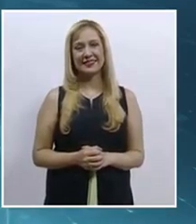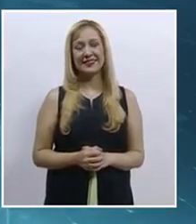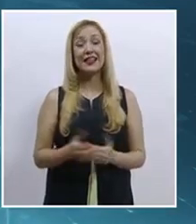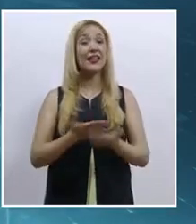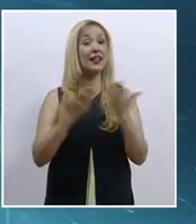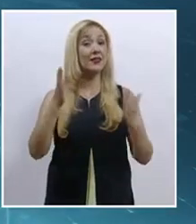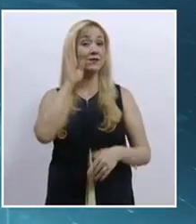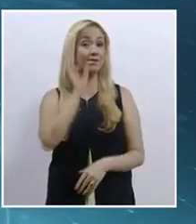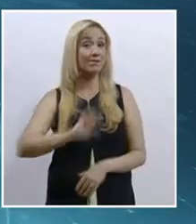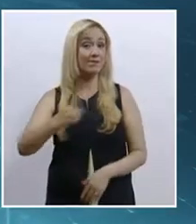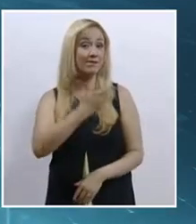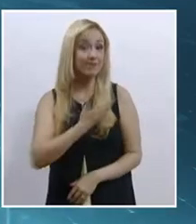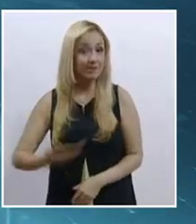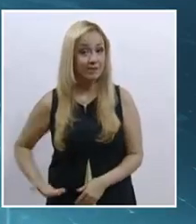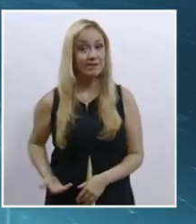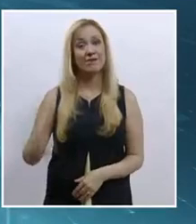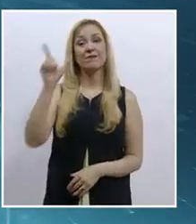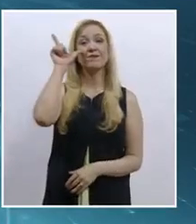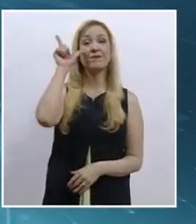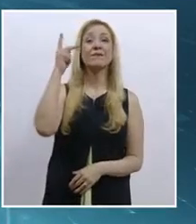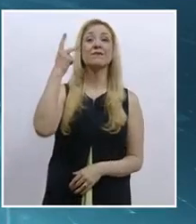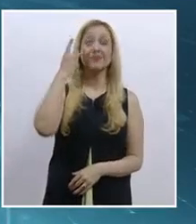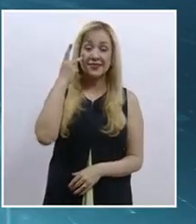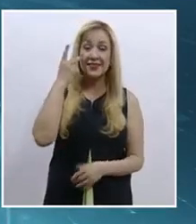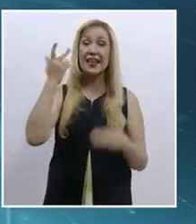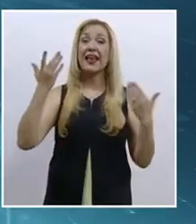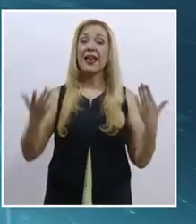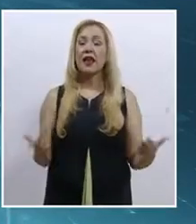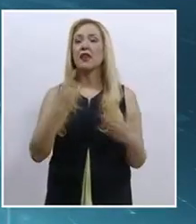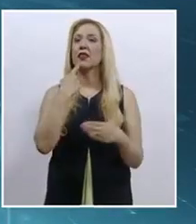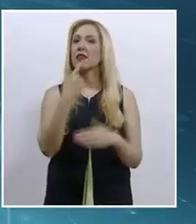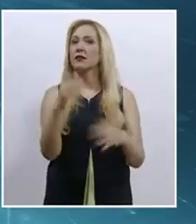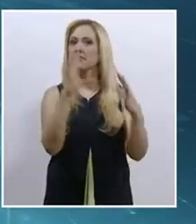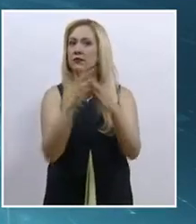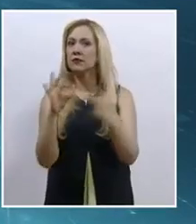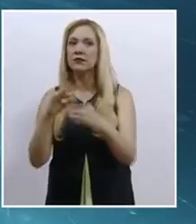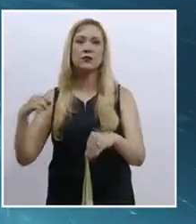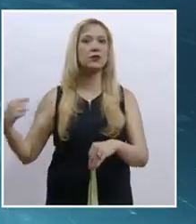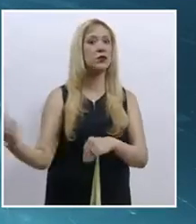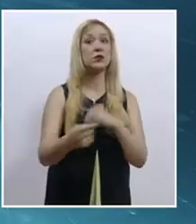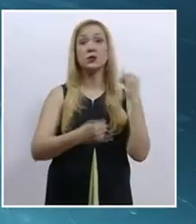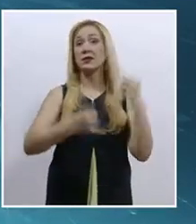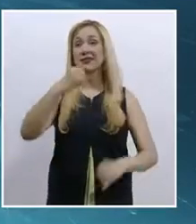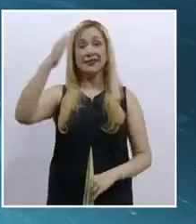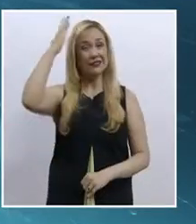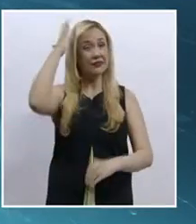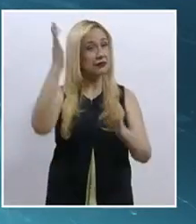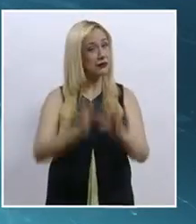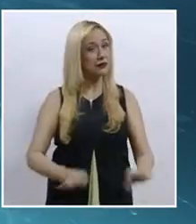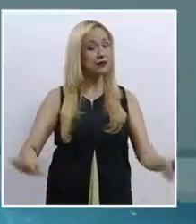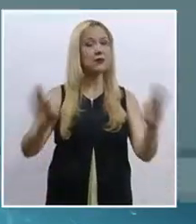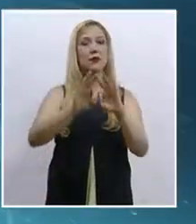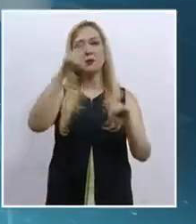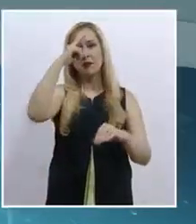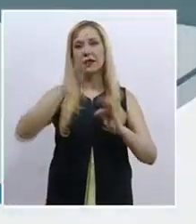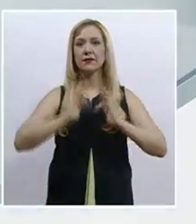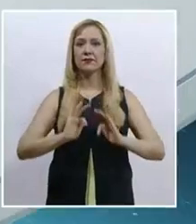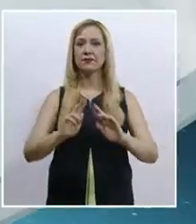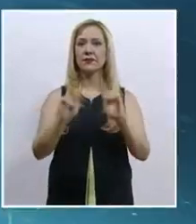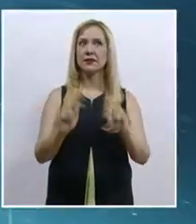La ministra presidenta Norma Lucía Piña Hernández aseguró que los juzgadores son pilar fundamental de la paz social.